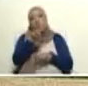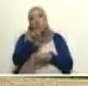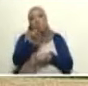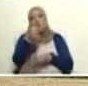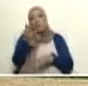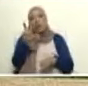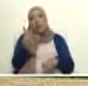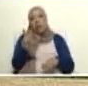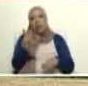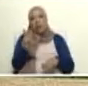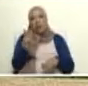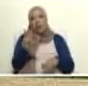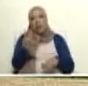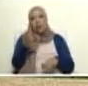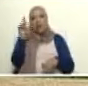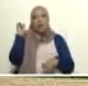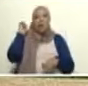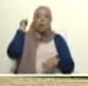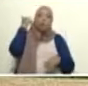2003, hace 20 años.